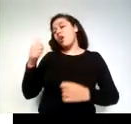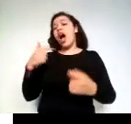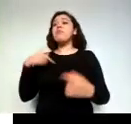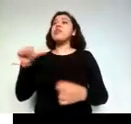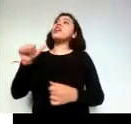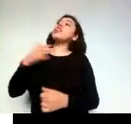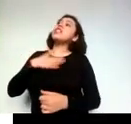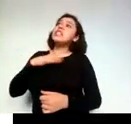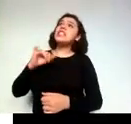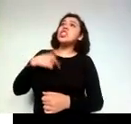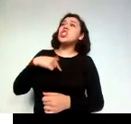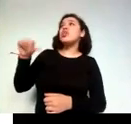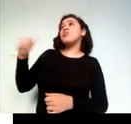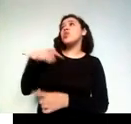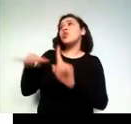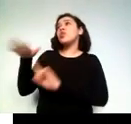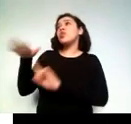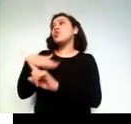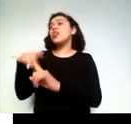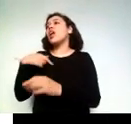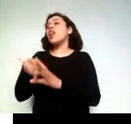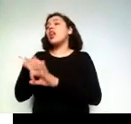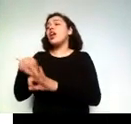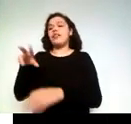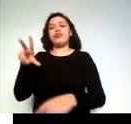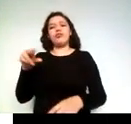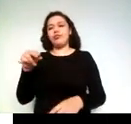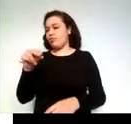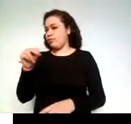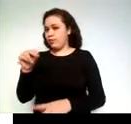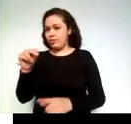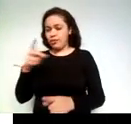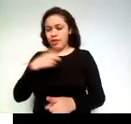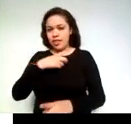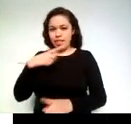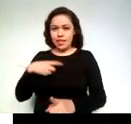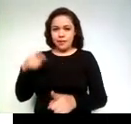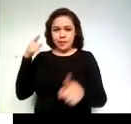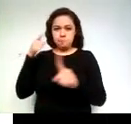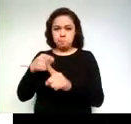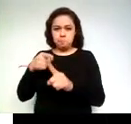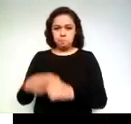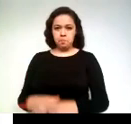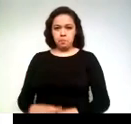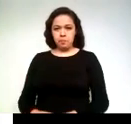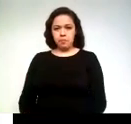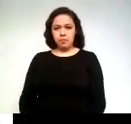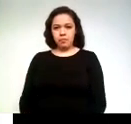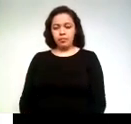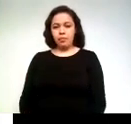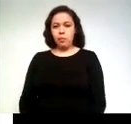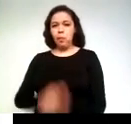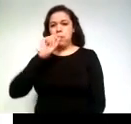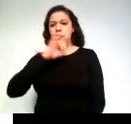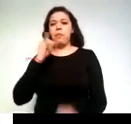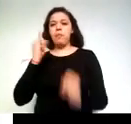a el contexto laboral, o sea, durante o con motivo del trabajo. Y también platicarles que en